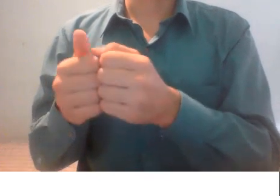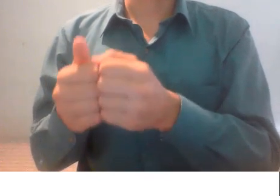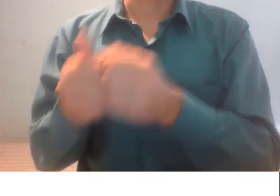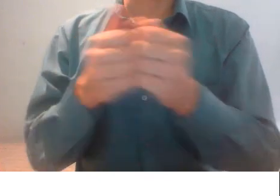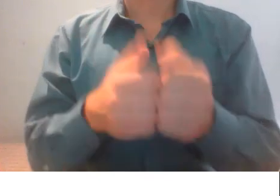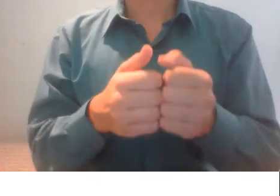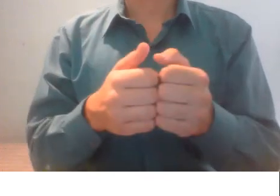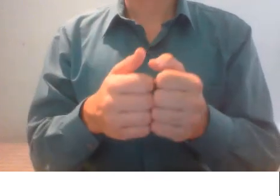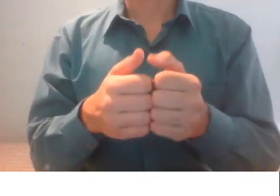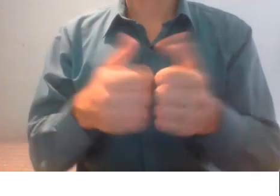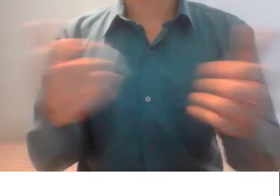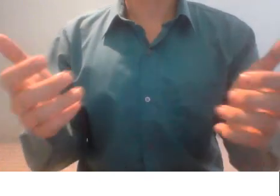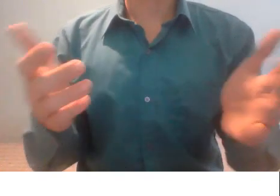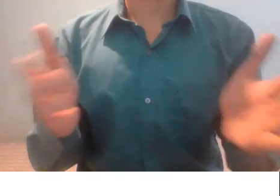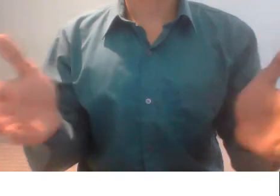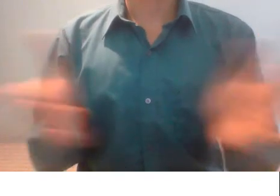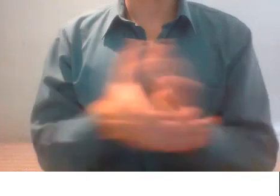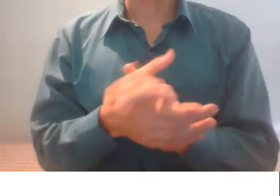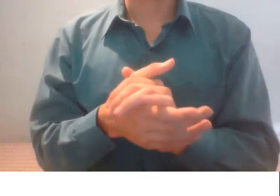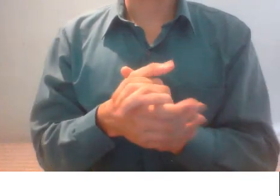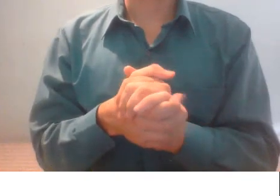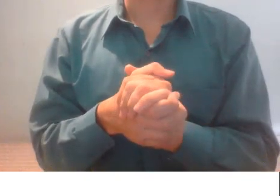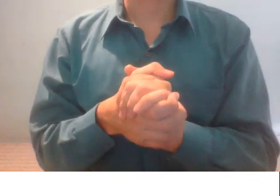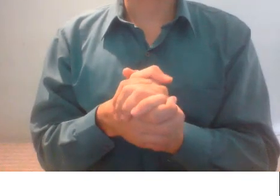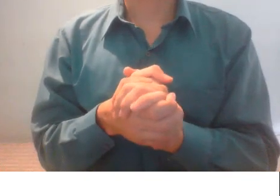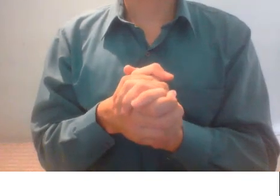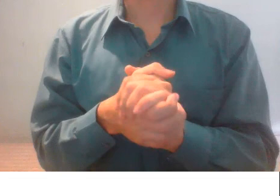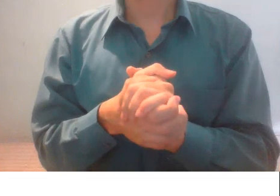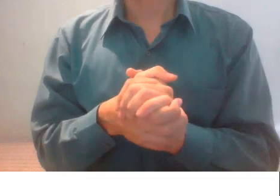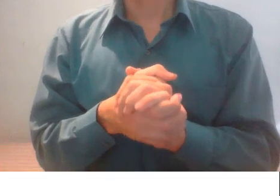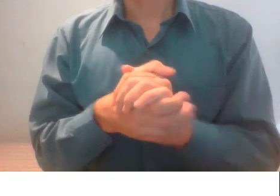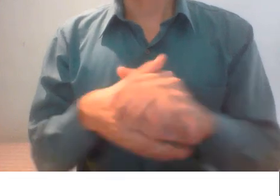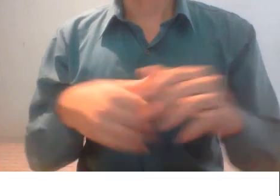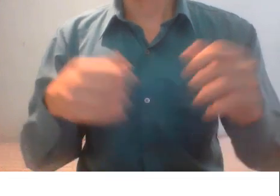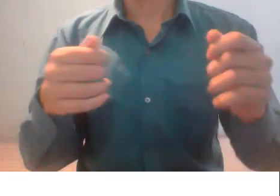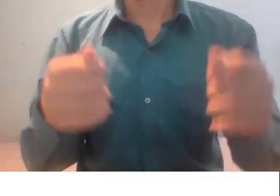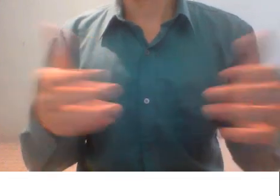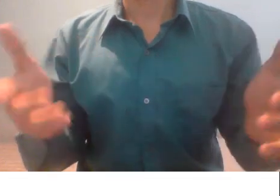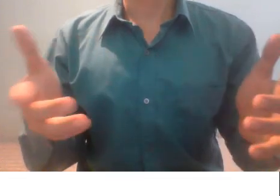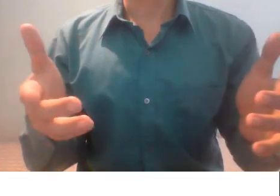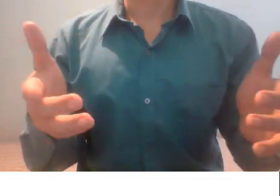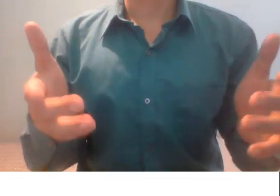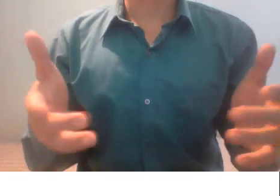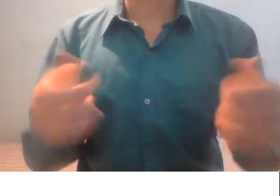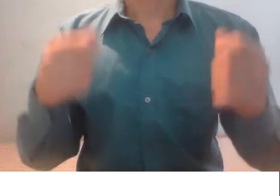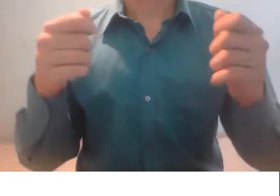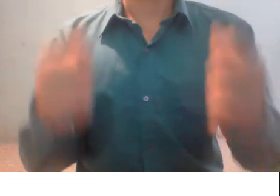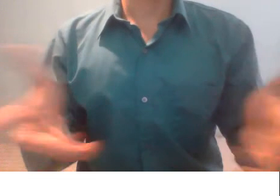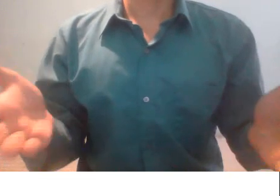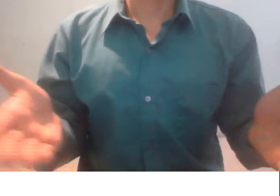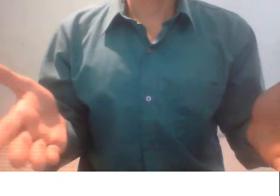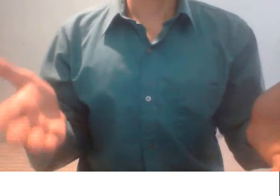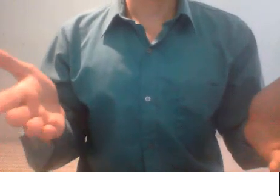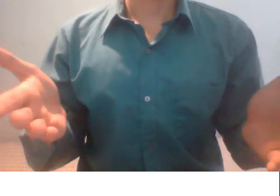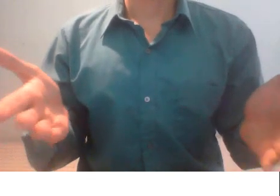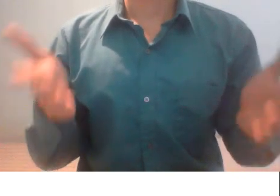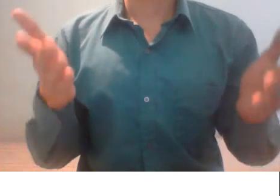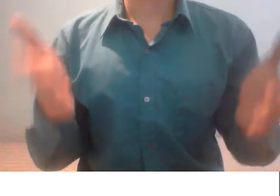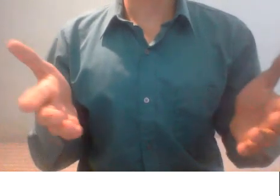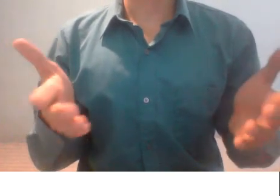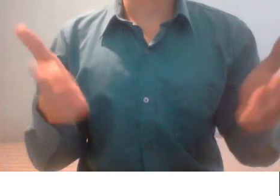relación al término económico, como ya lo dijo un personaje de Profeco, lo que se tiene que destacar aquí es que se tiene que cumplir la